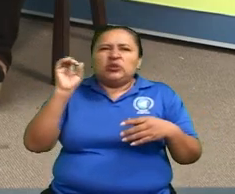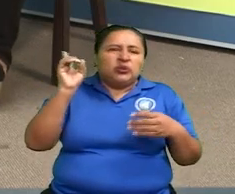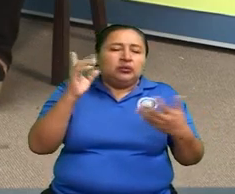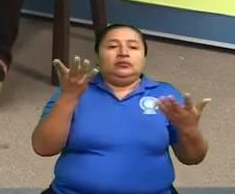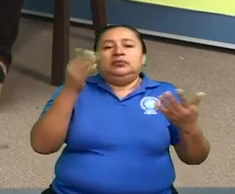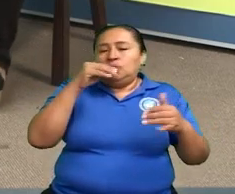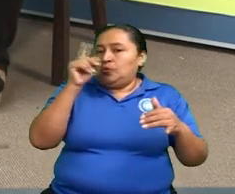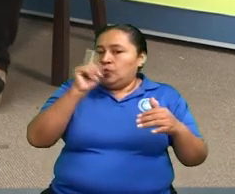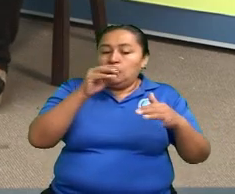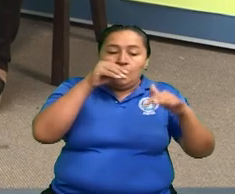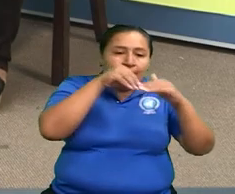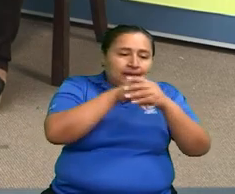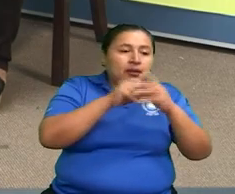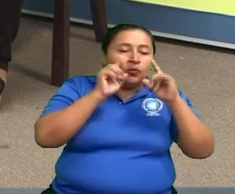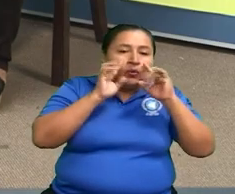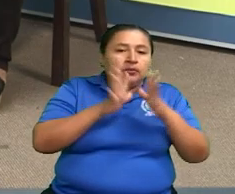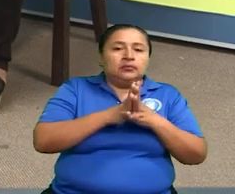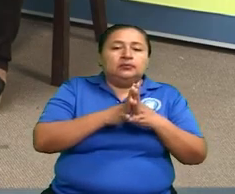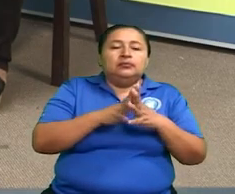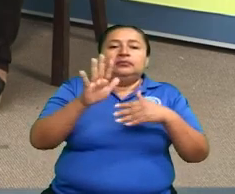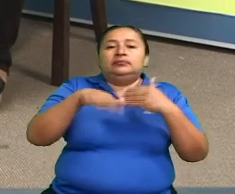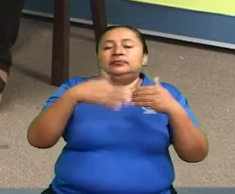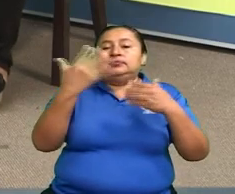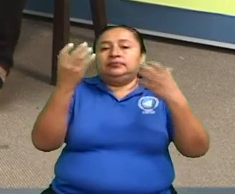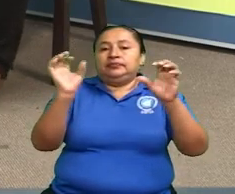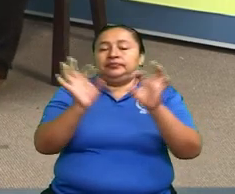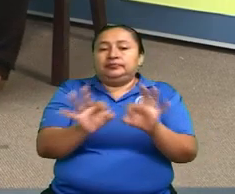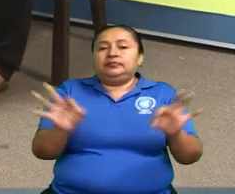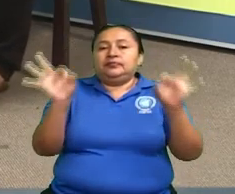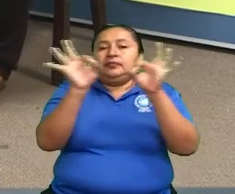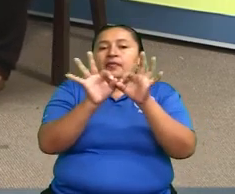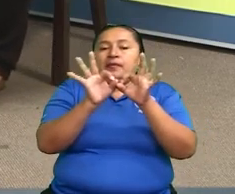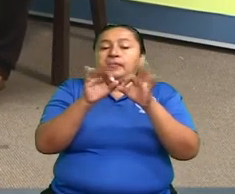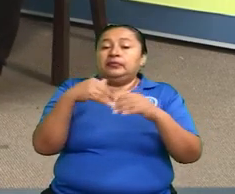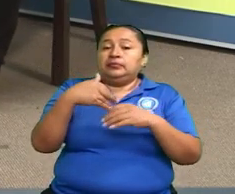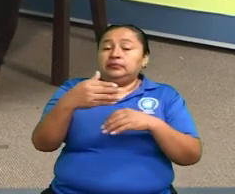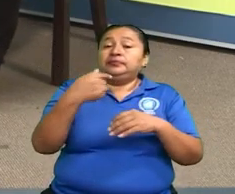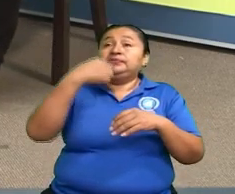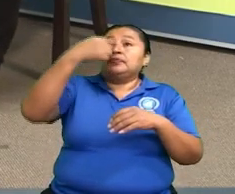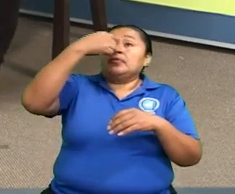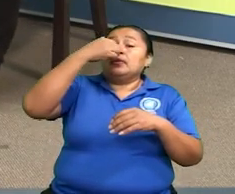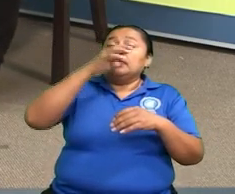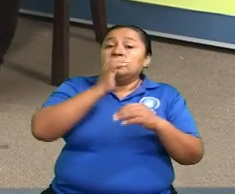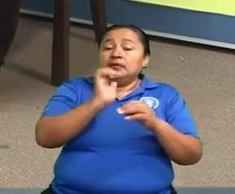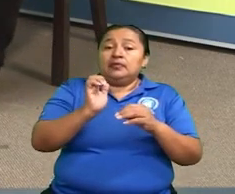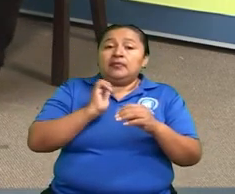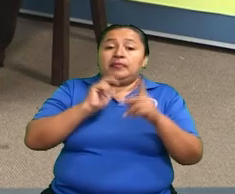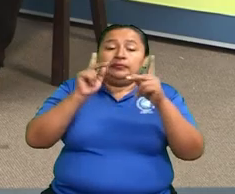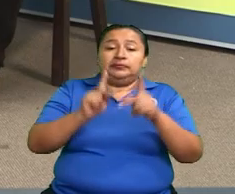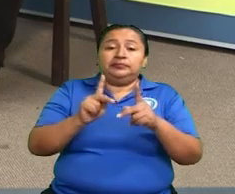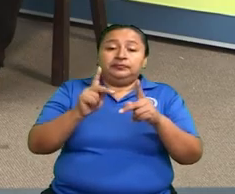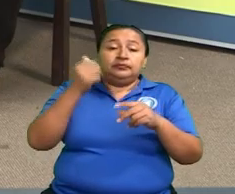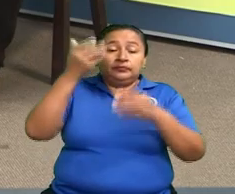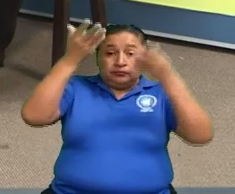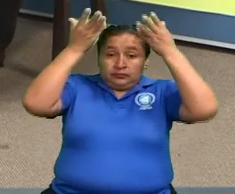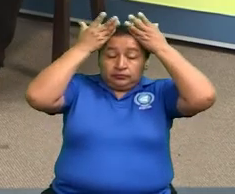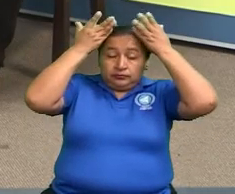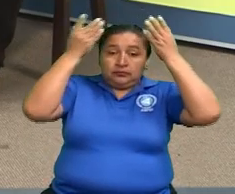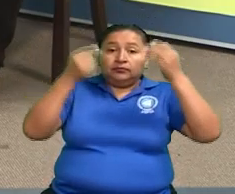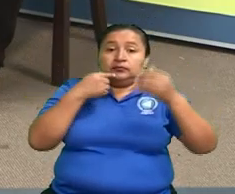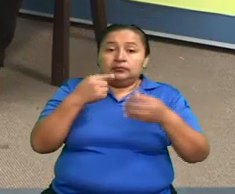el momento de hay otra cosa importante, que cuando uno vacuna al niño, el enfermero o la enfermera le dice,